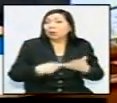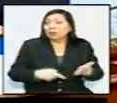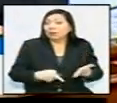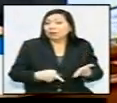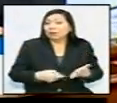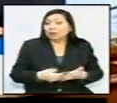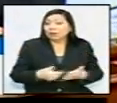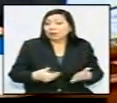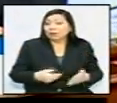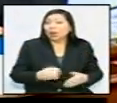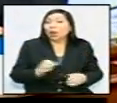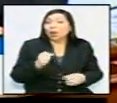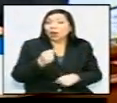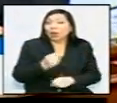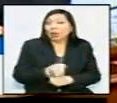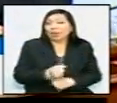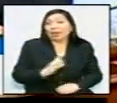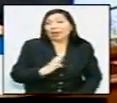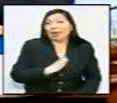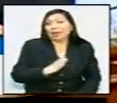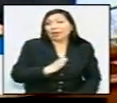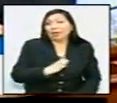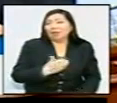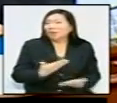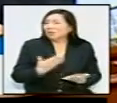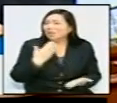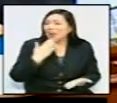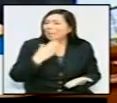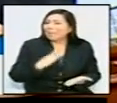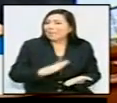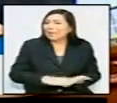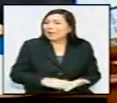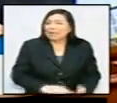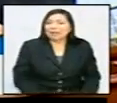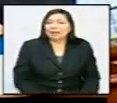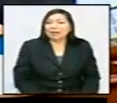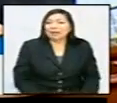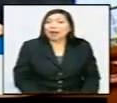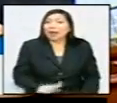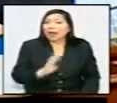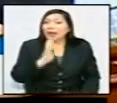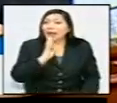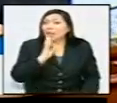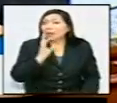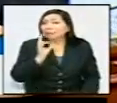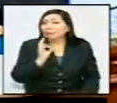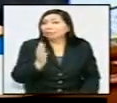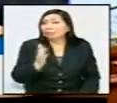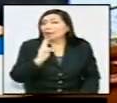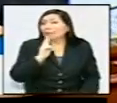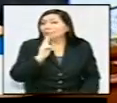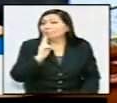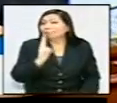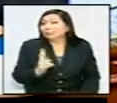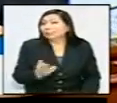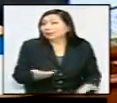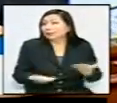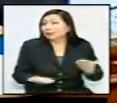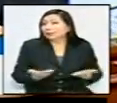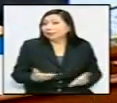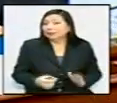conductas antiéticas y actos irregulares, con lo cual sus manifestaciones seguramente responden a